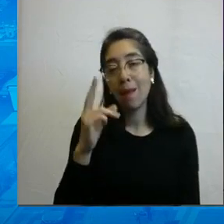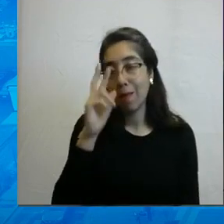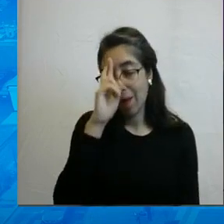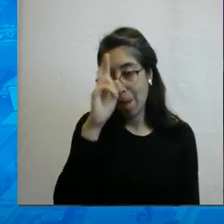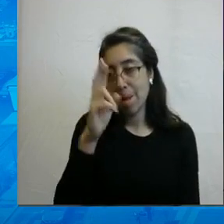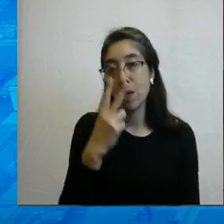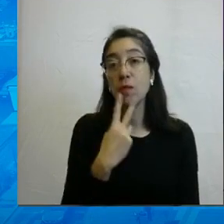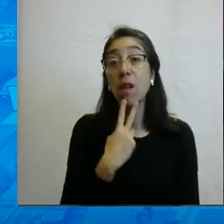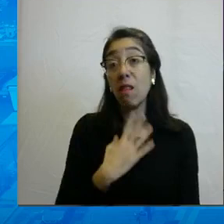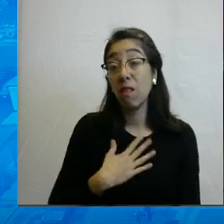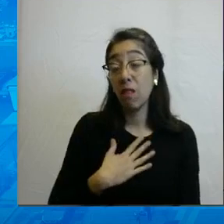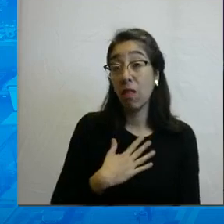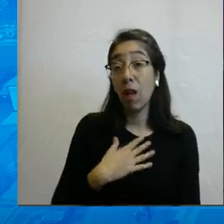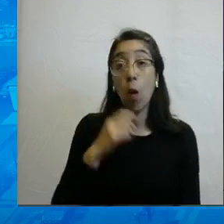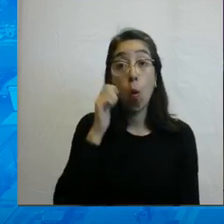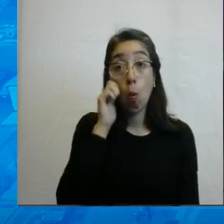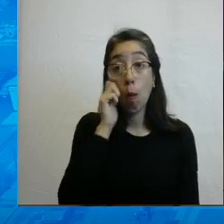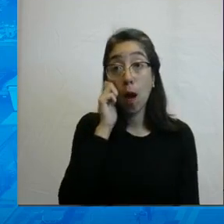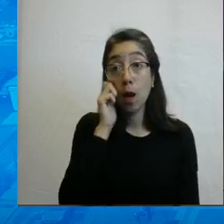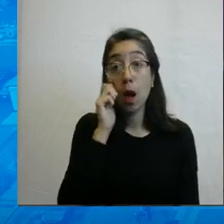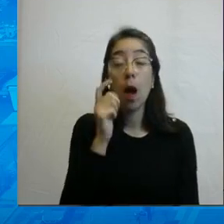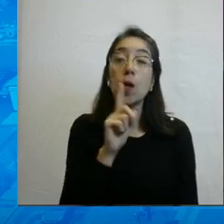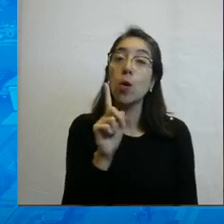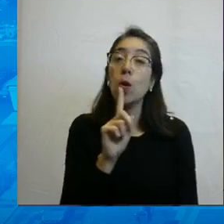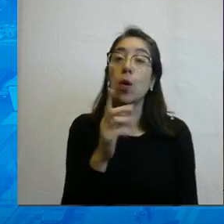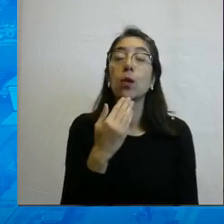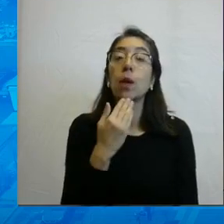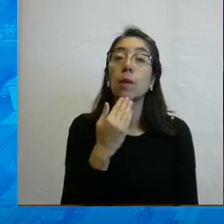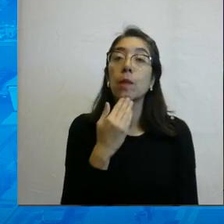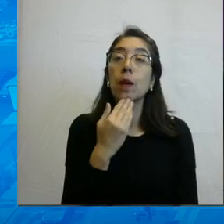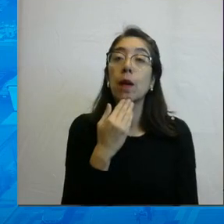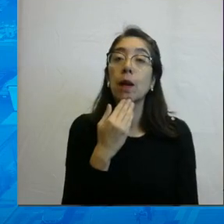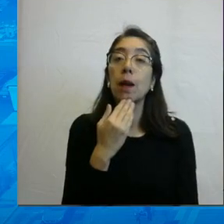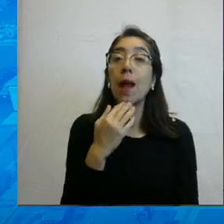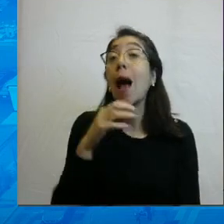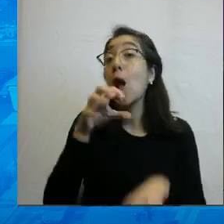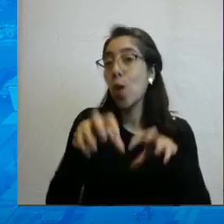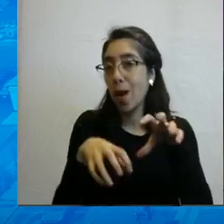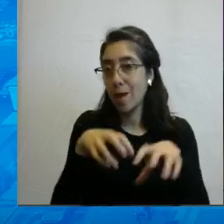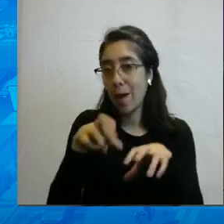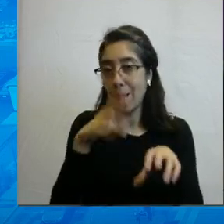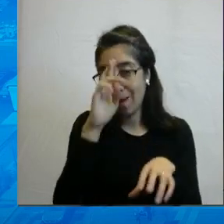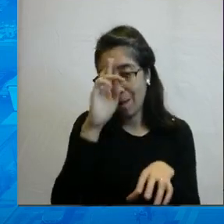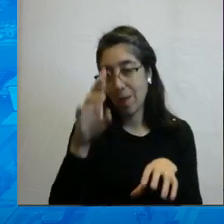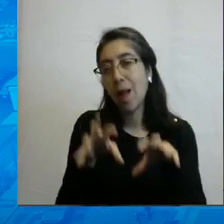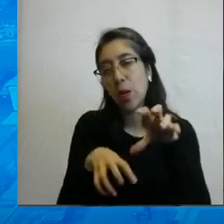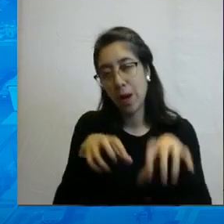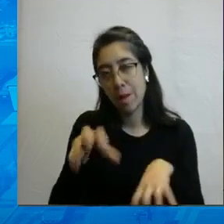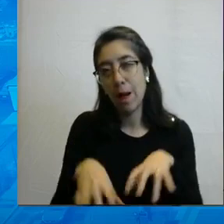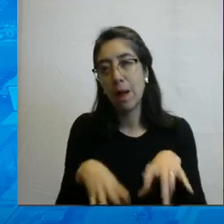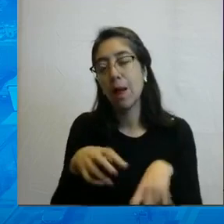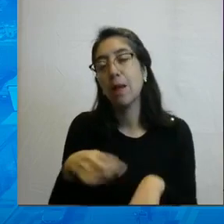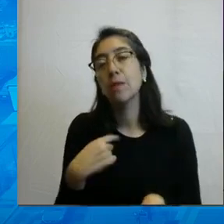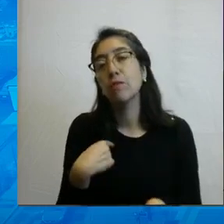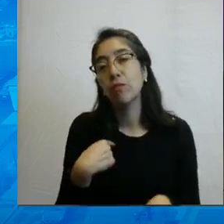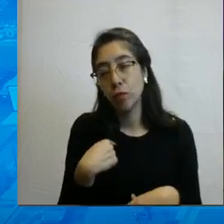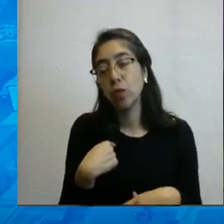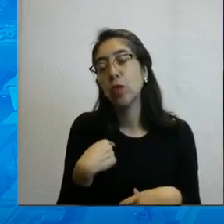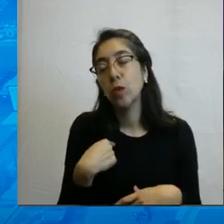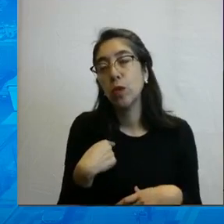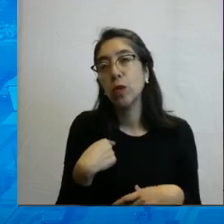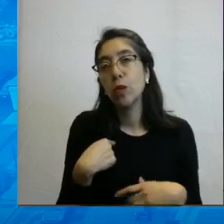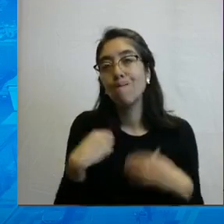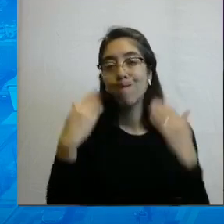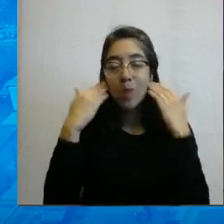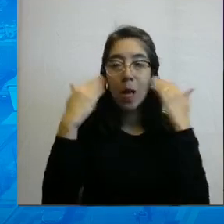incluso llegan a considerar a sus mascotas como parte de la familia. Así que, de igual forma, un saludo a aquellas personas